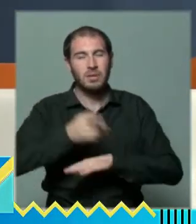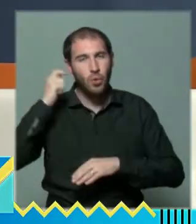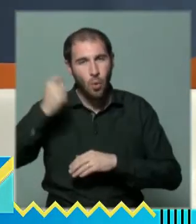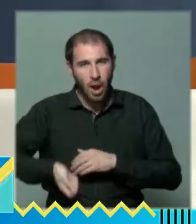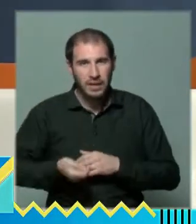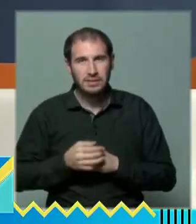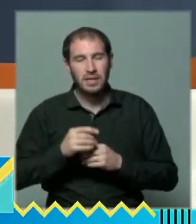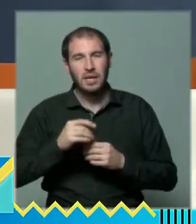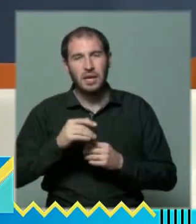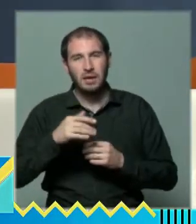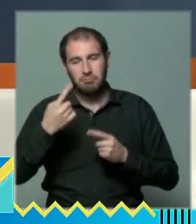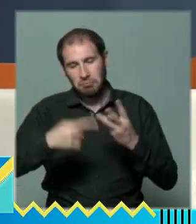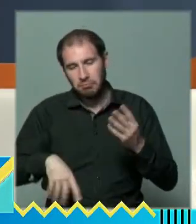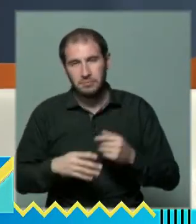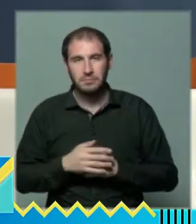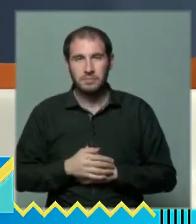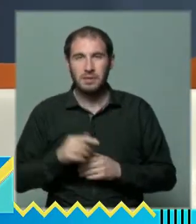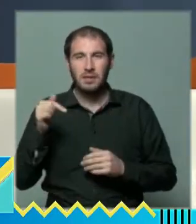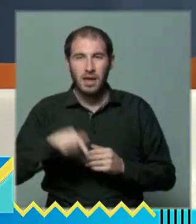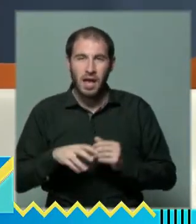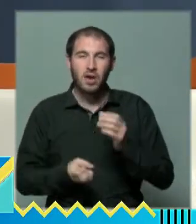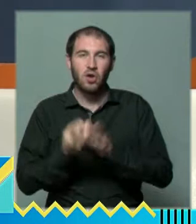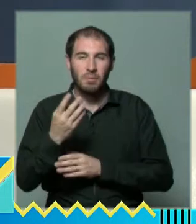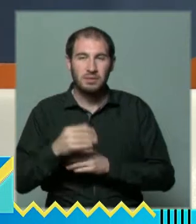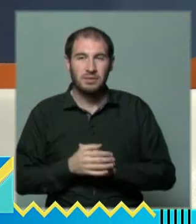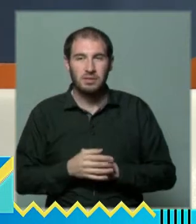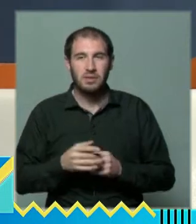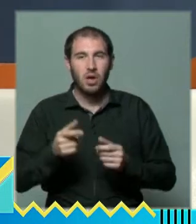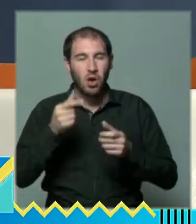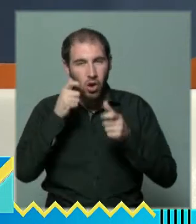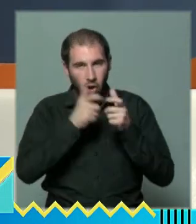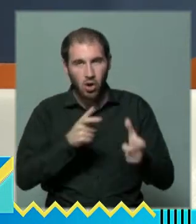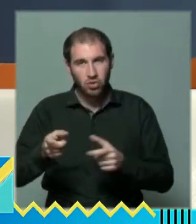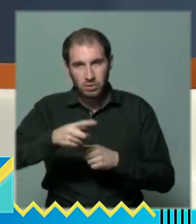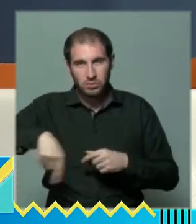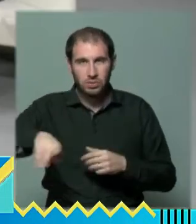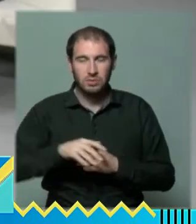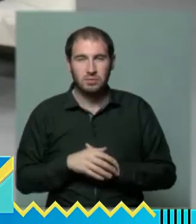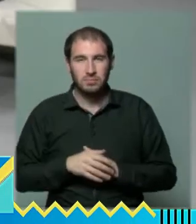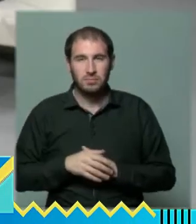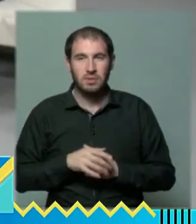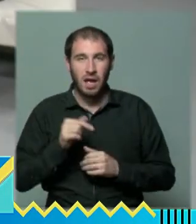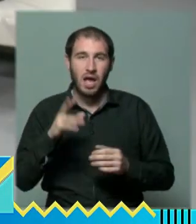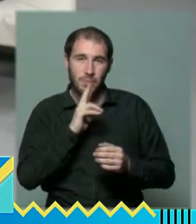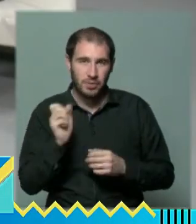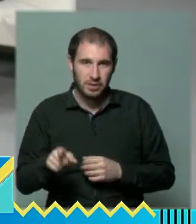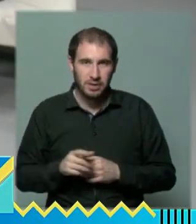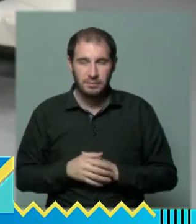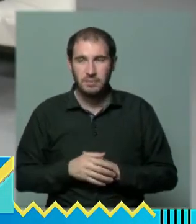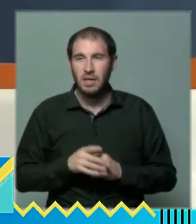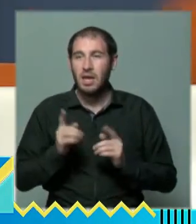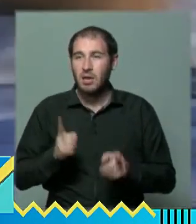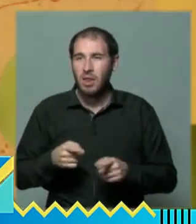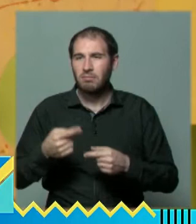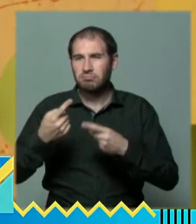jueces, interviene qué sé yo, y ahí es donde surgió, por ejemplo, una inspección de rutina que se hace, ahí pasó lo de la mujer. Claro, sí, igual habiendo